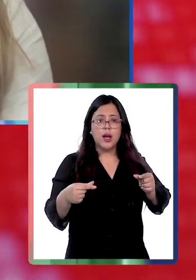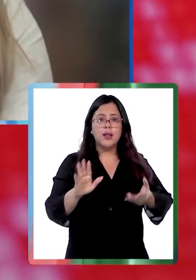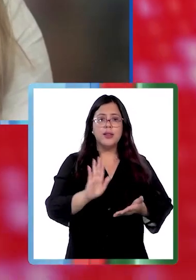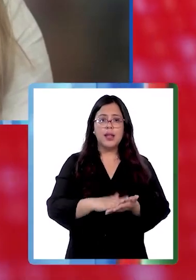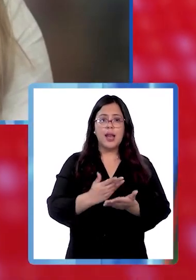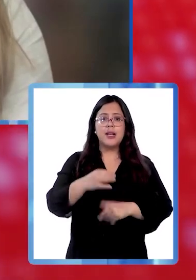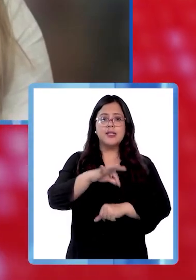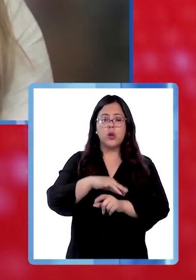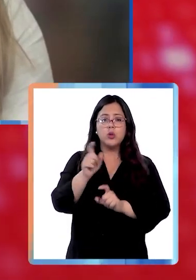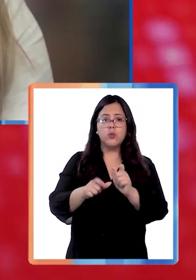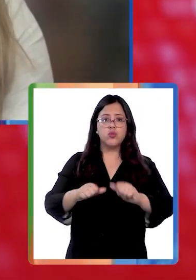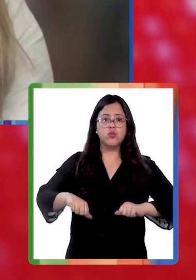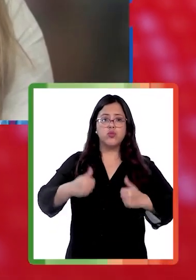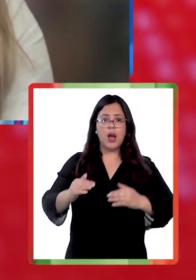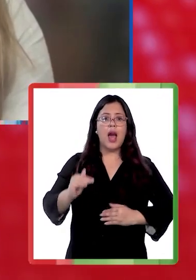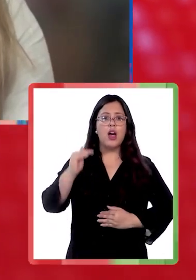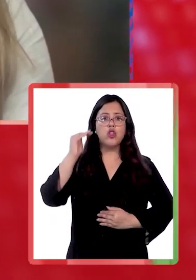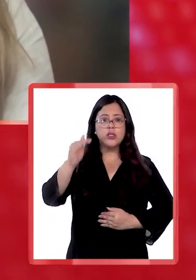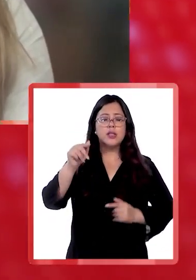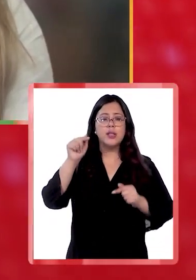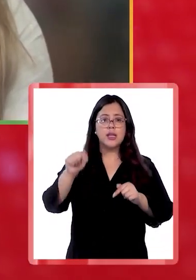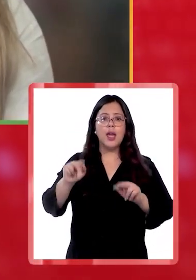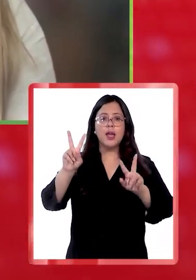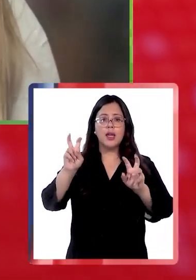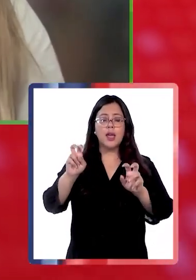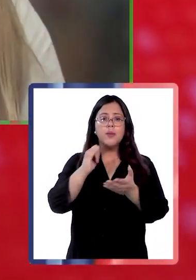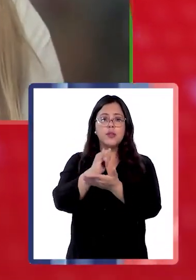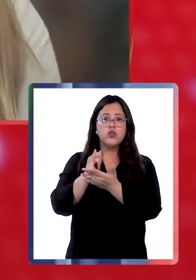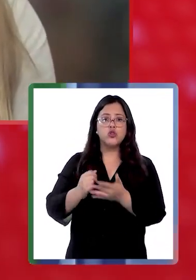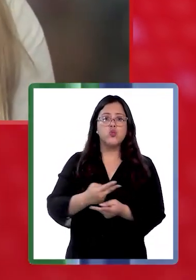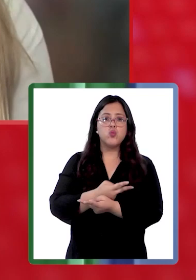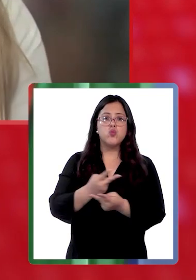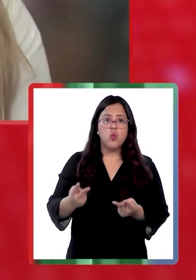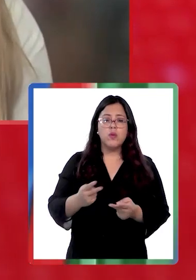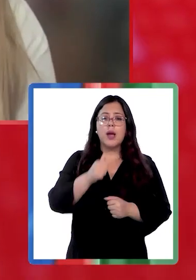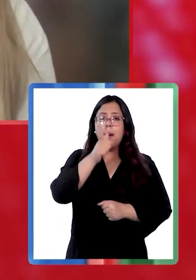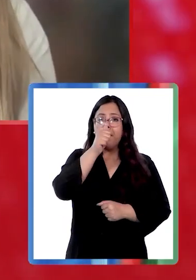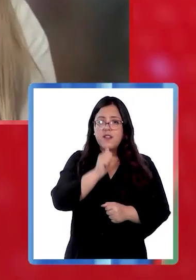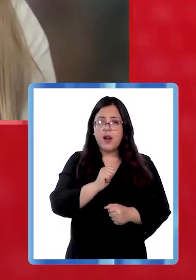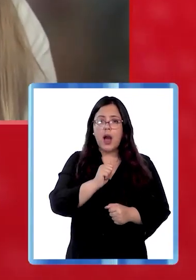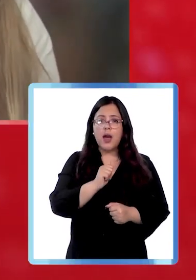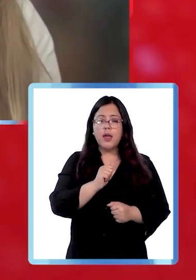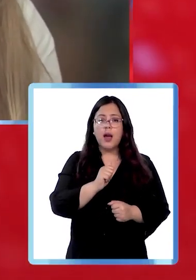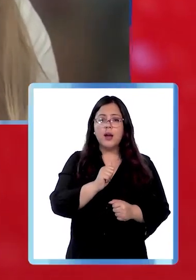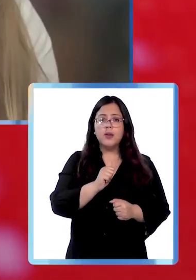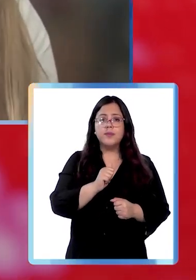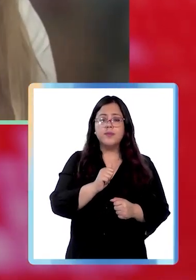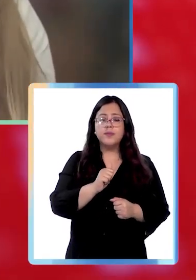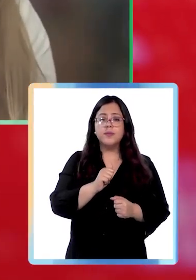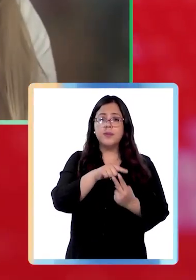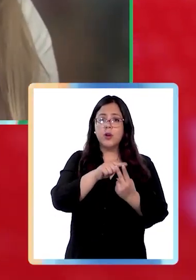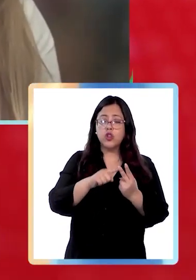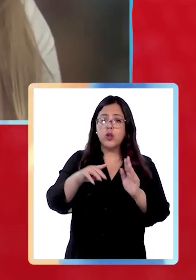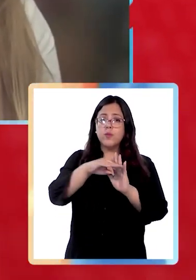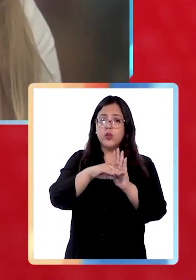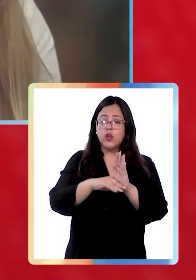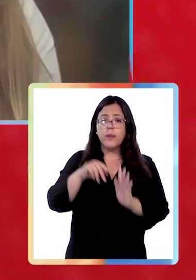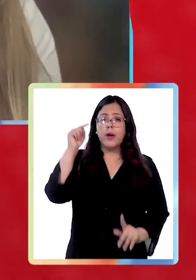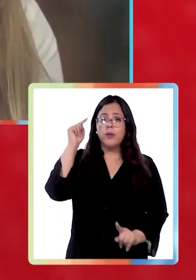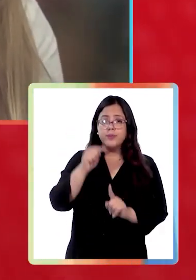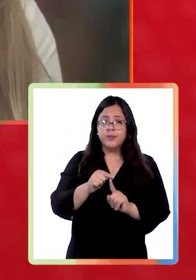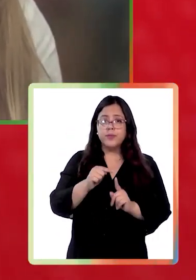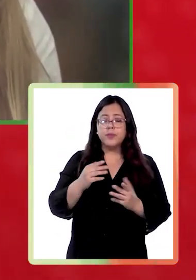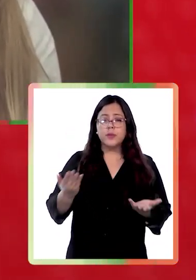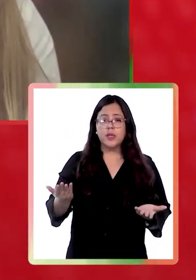nacional de salud del adolescente que está tanto a nivel público y privado, en ambos niveles. La idea